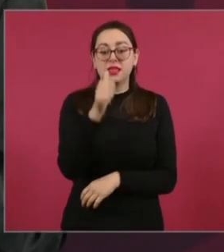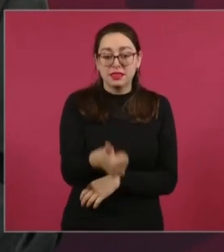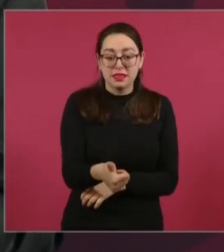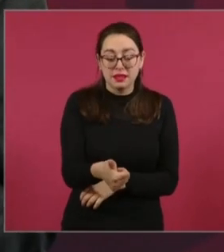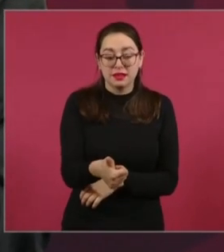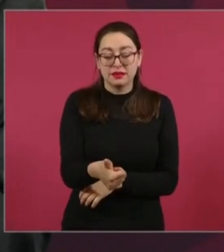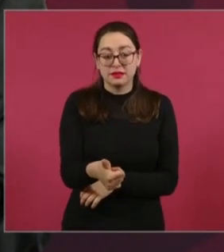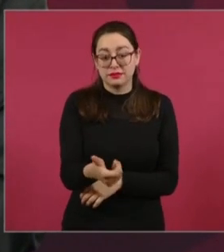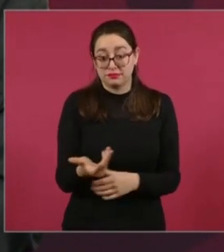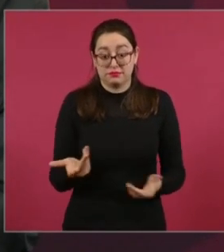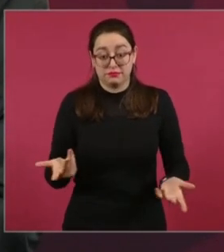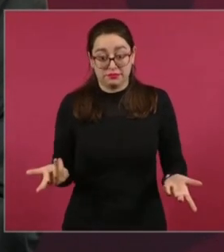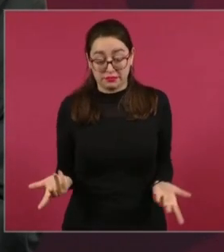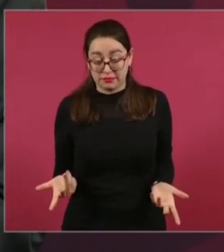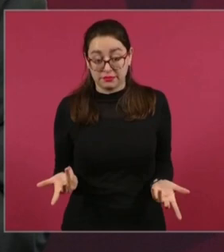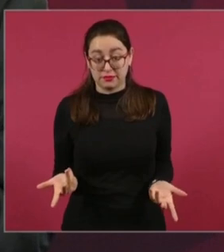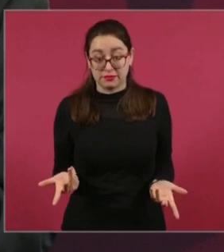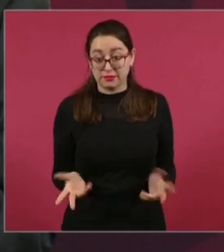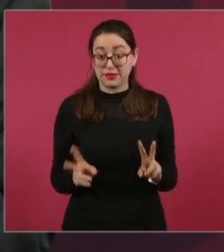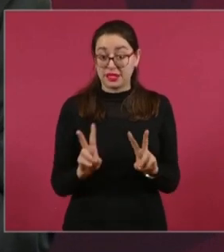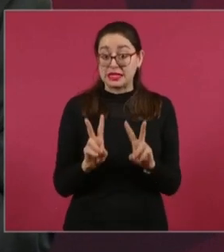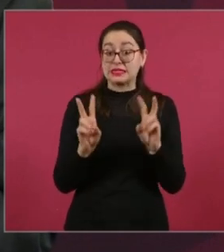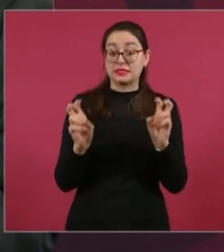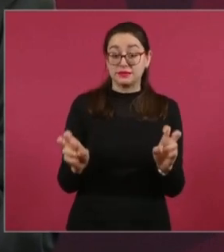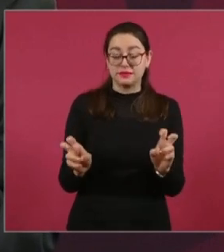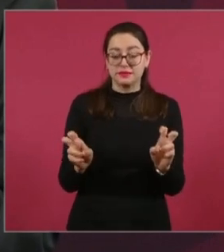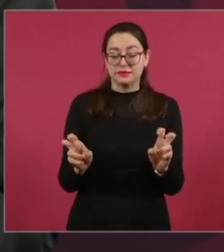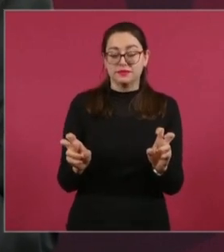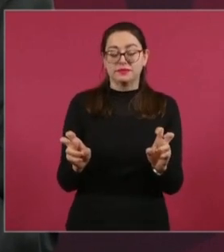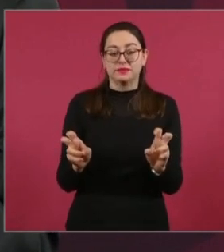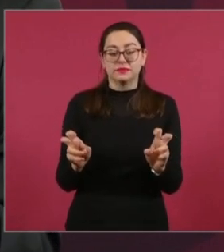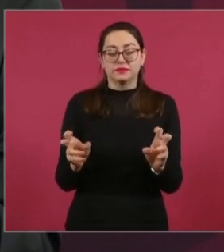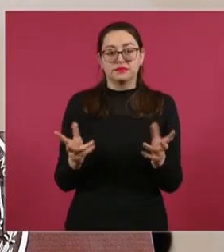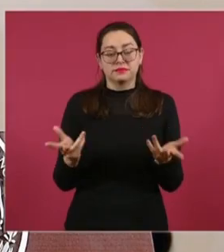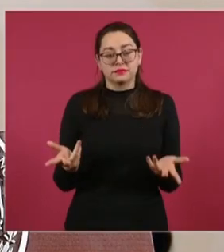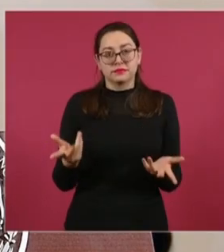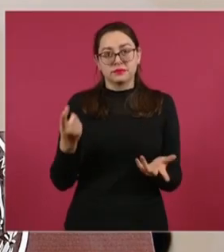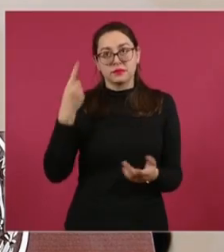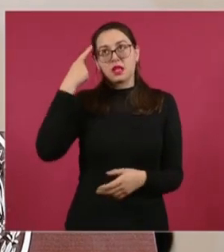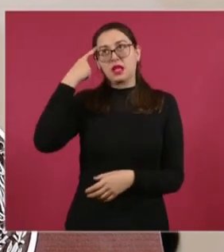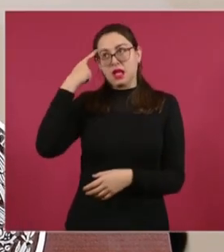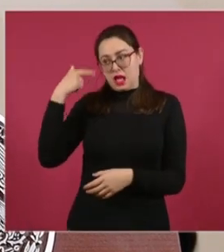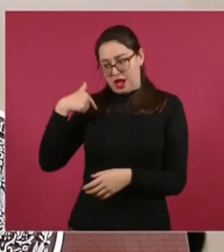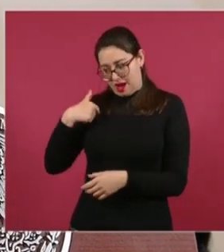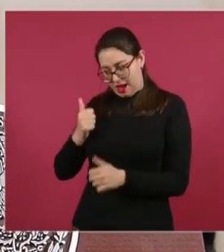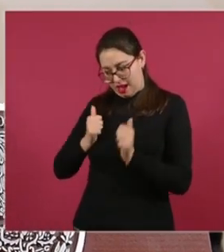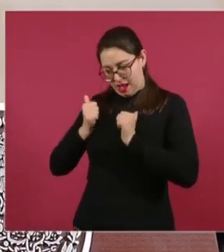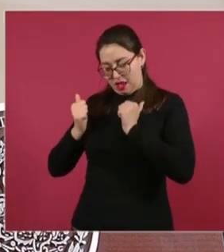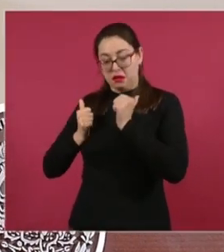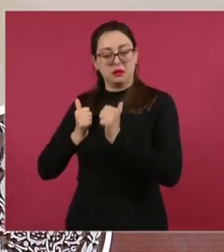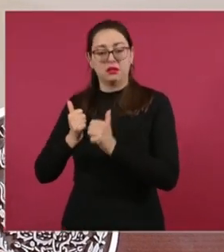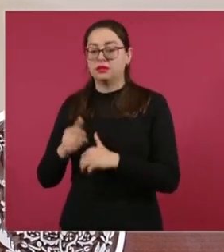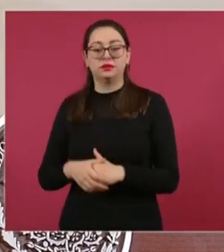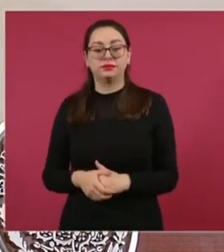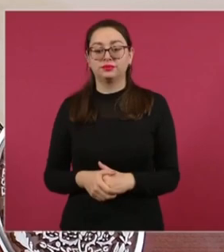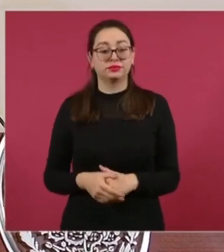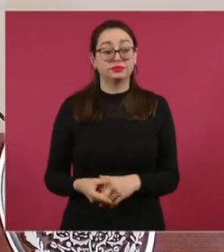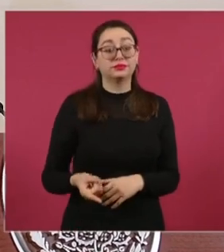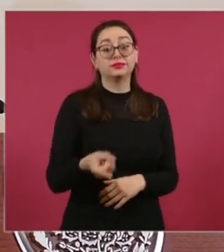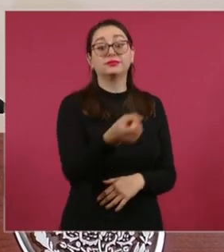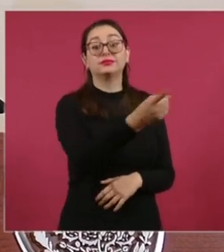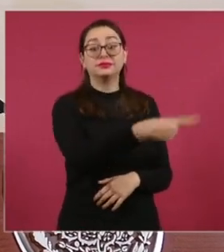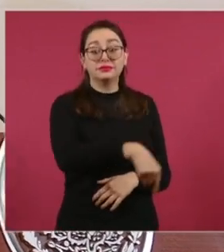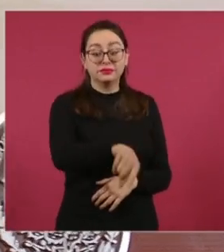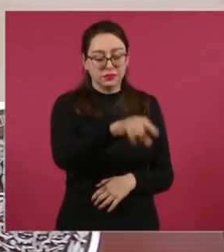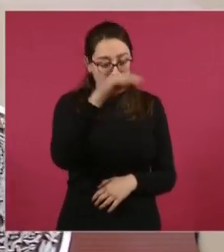Entonces, no es un asunto, a lo mejor ellos sí pensaron, el presidente